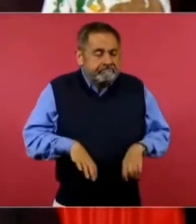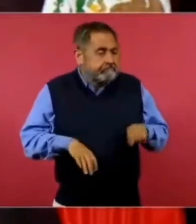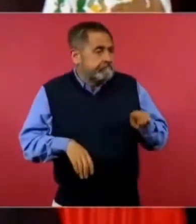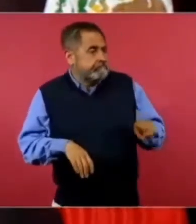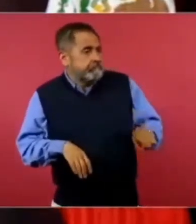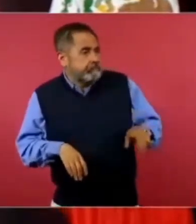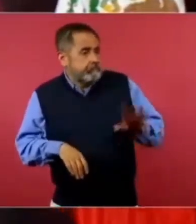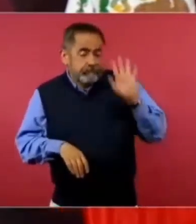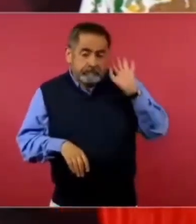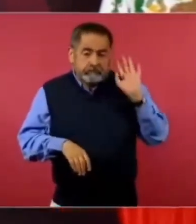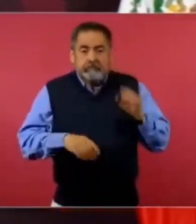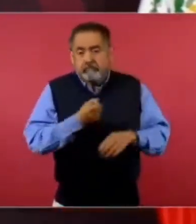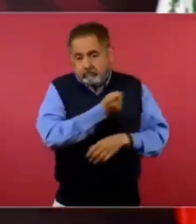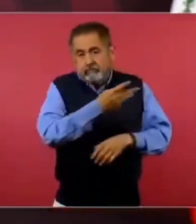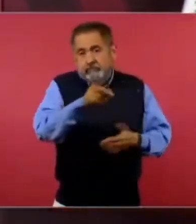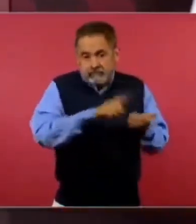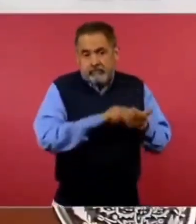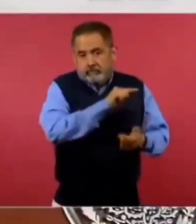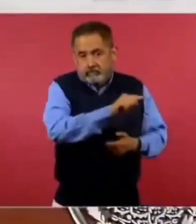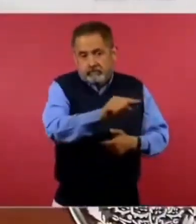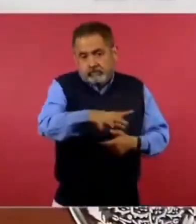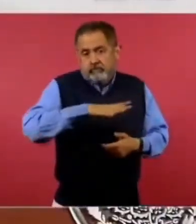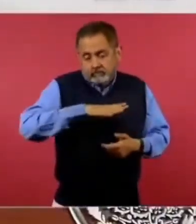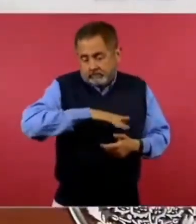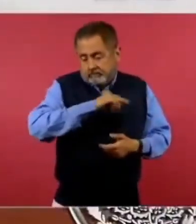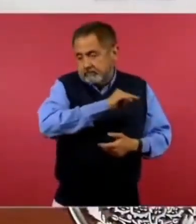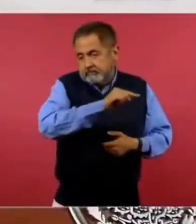y han actuado